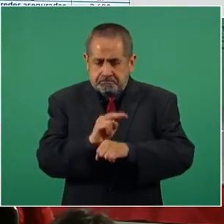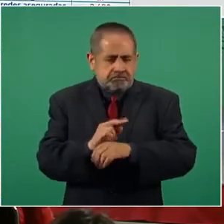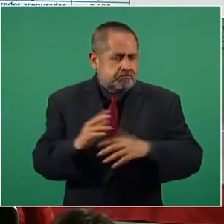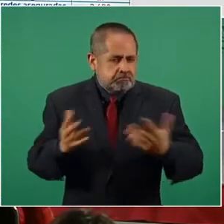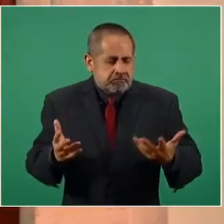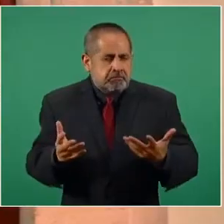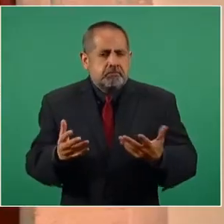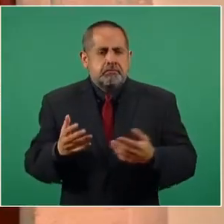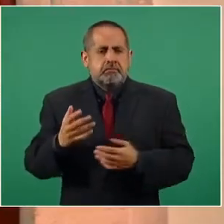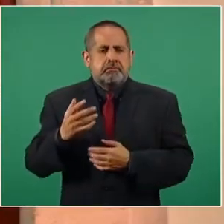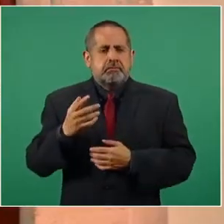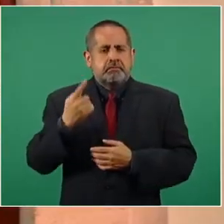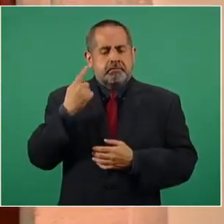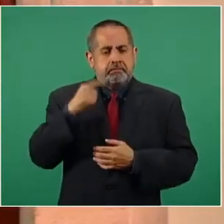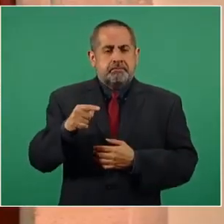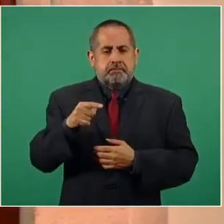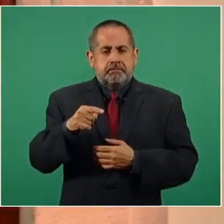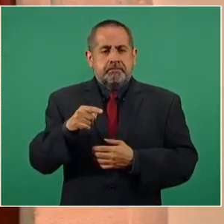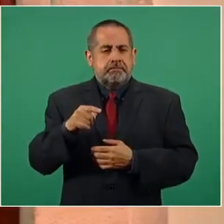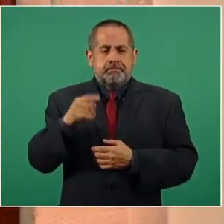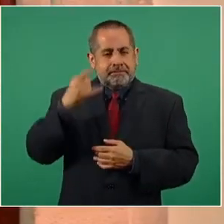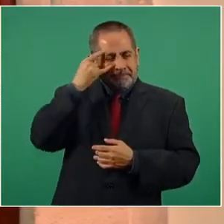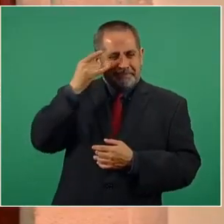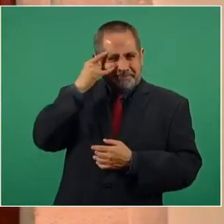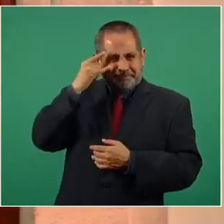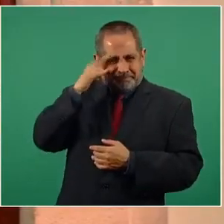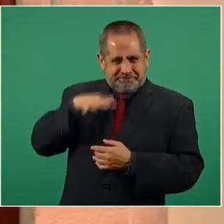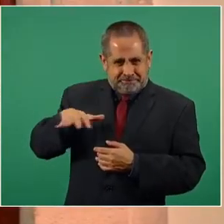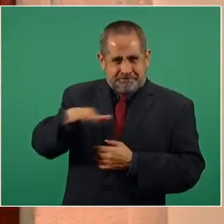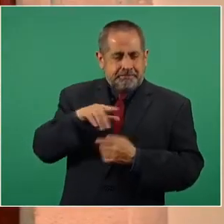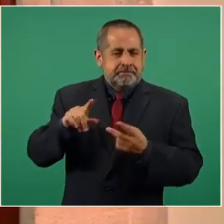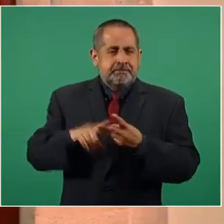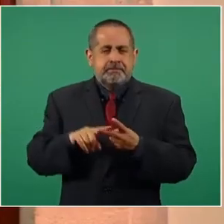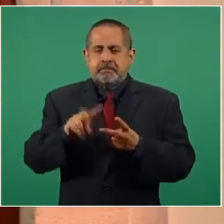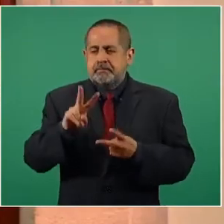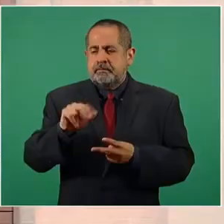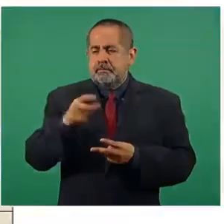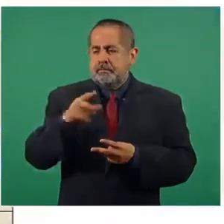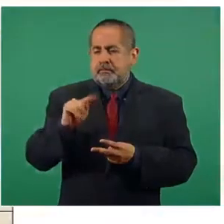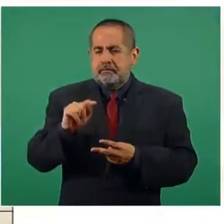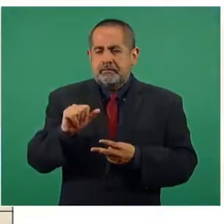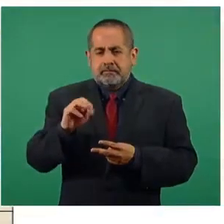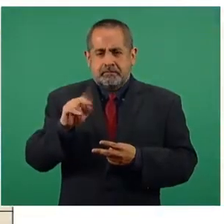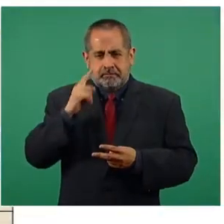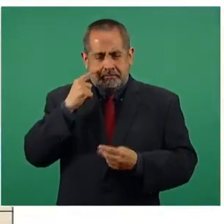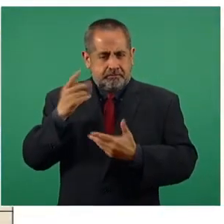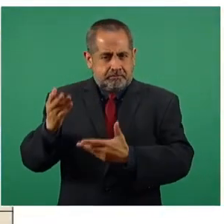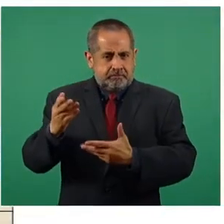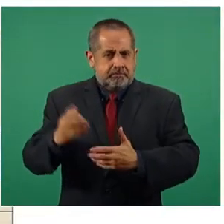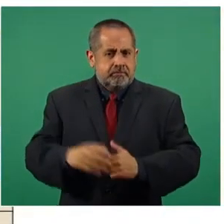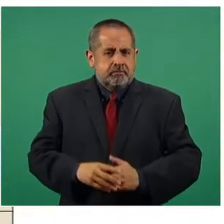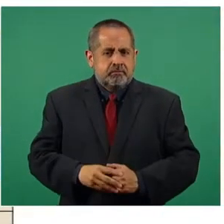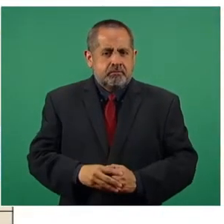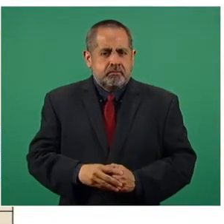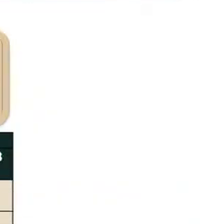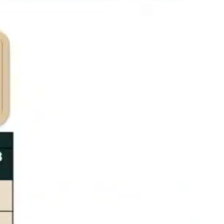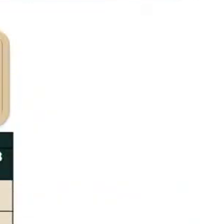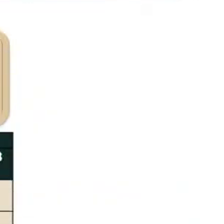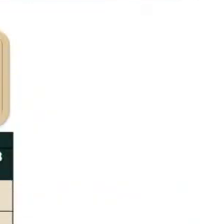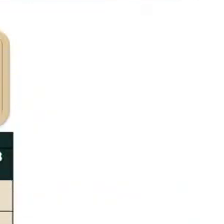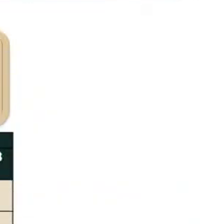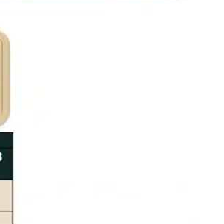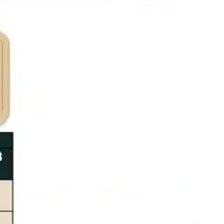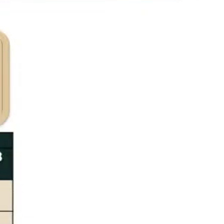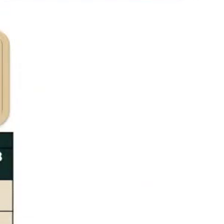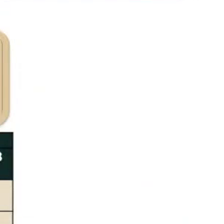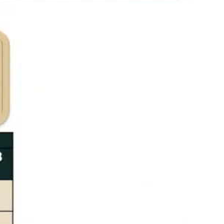a la operación de la sonda de Campeche, en la vaquita marina, en la operación del camarón y la interdicción marítima.